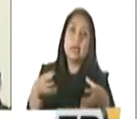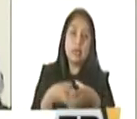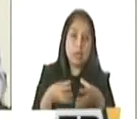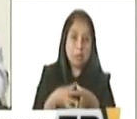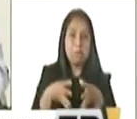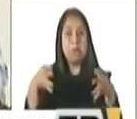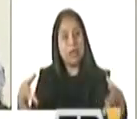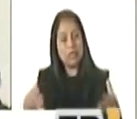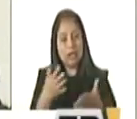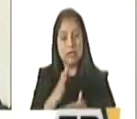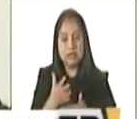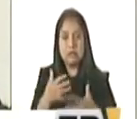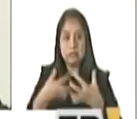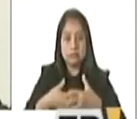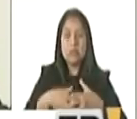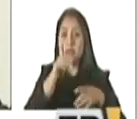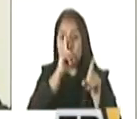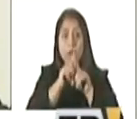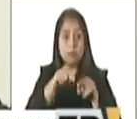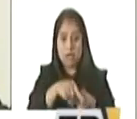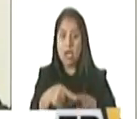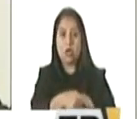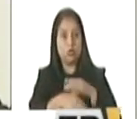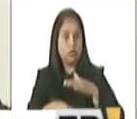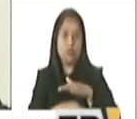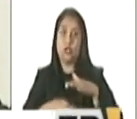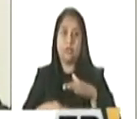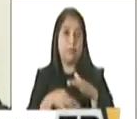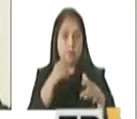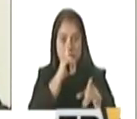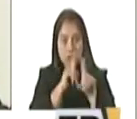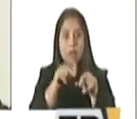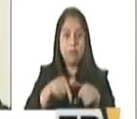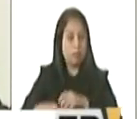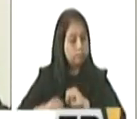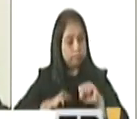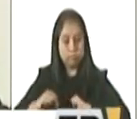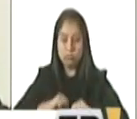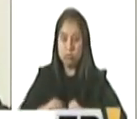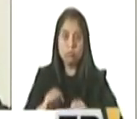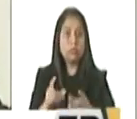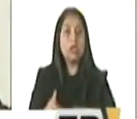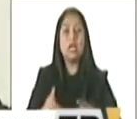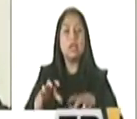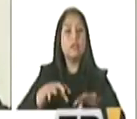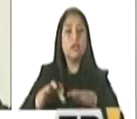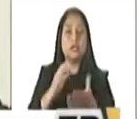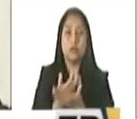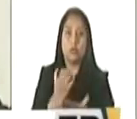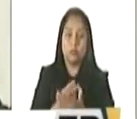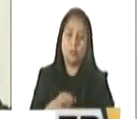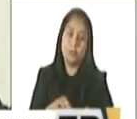base fundamental sobre la cual nosotros desarrollamos a las actividades económicas como país.